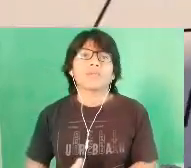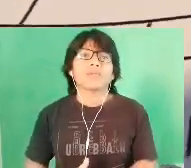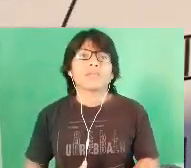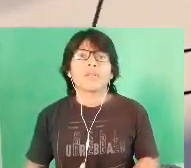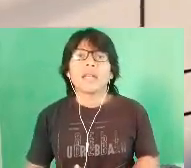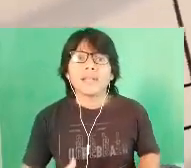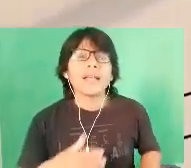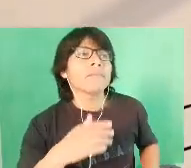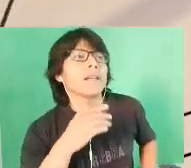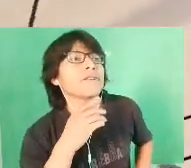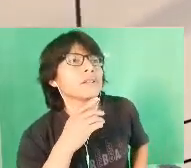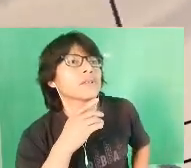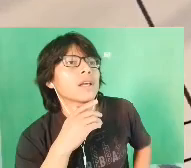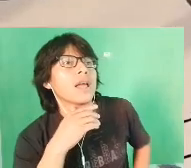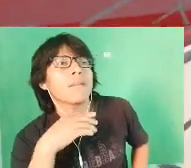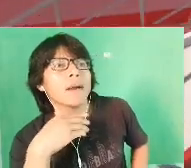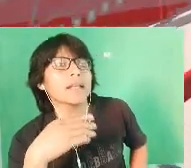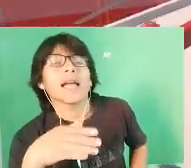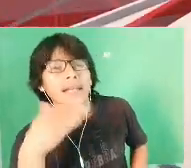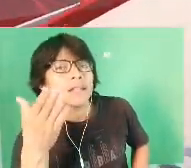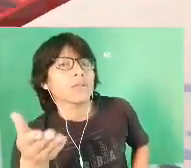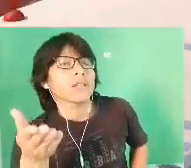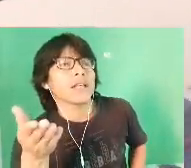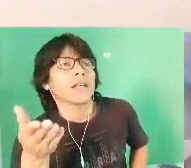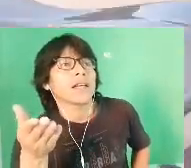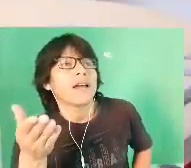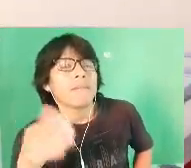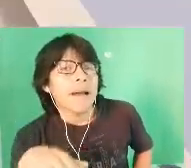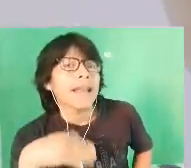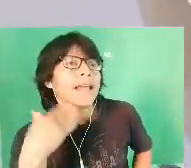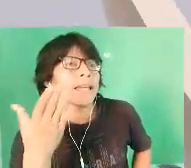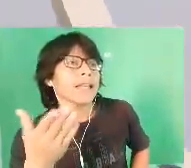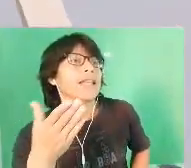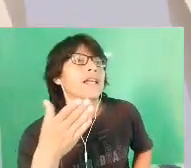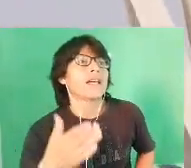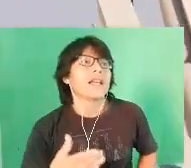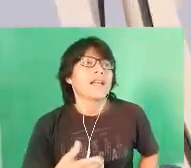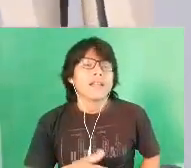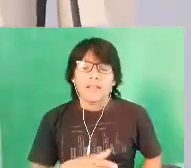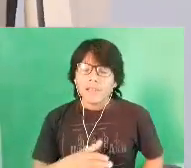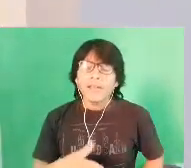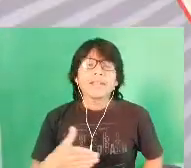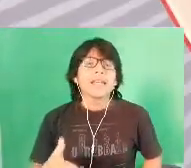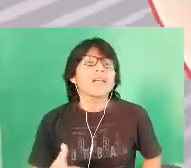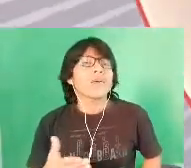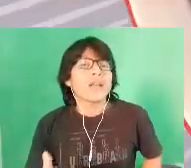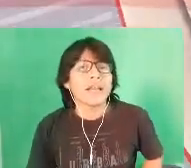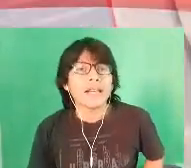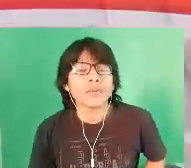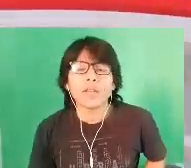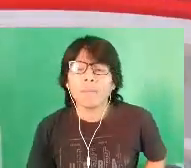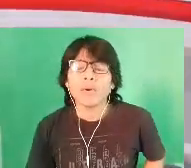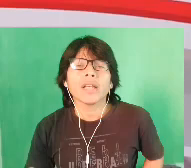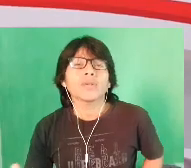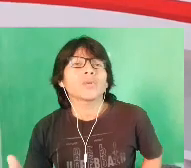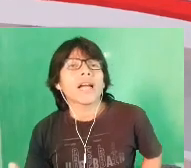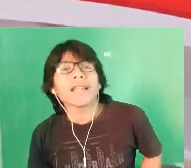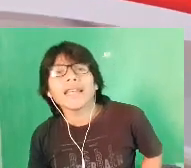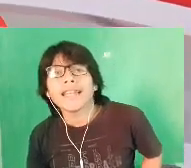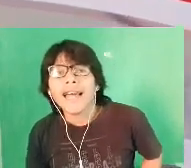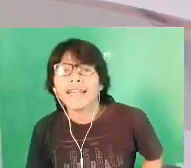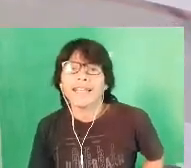beneficios. Sin que tengan beneficios. Ayer se los dije, van a ir y van a seguir con la guerra sucia